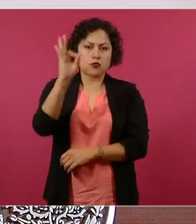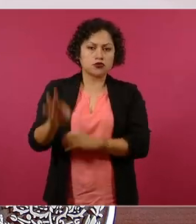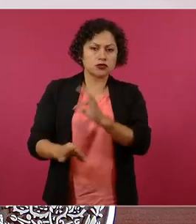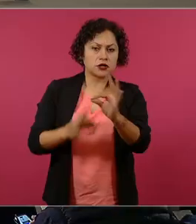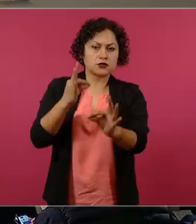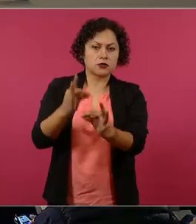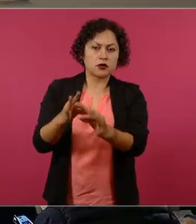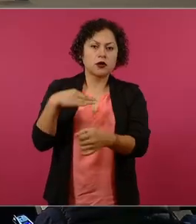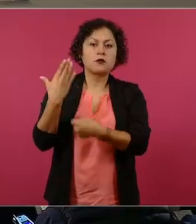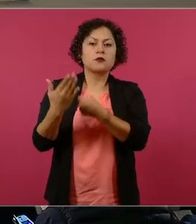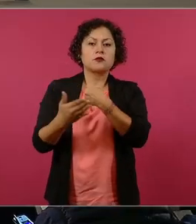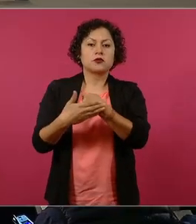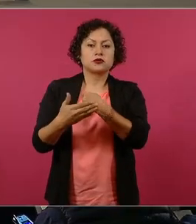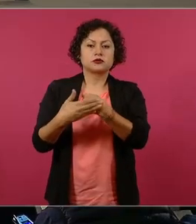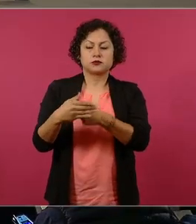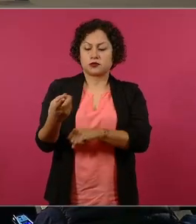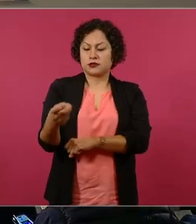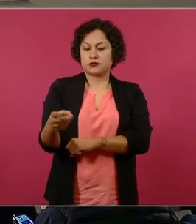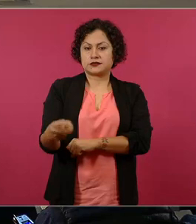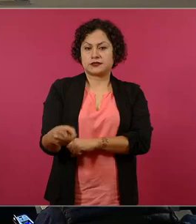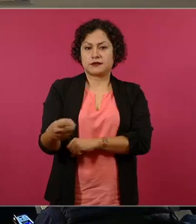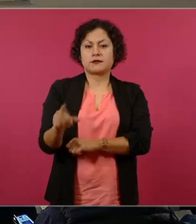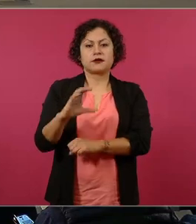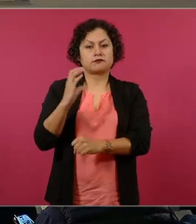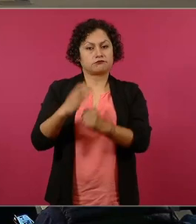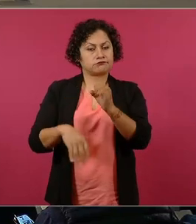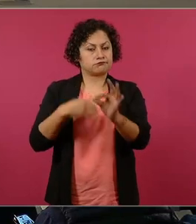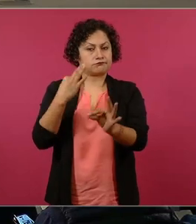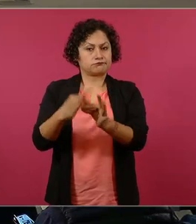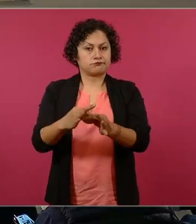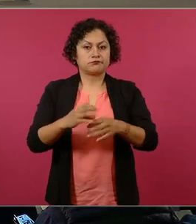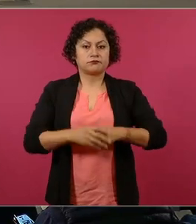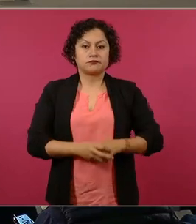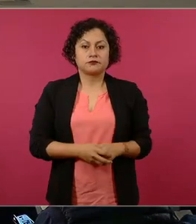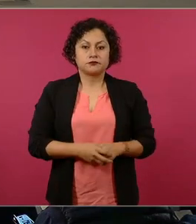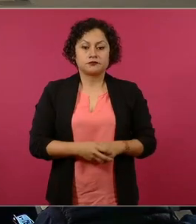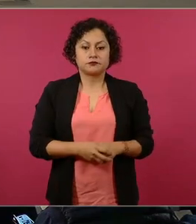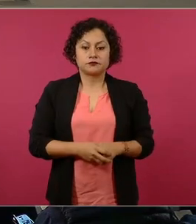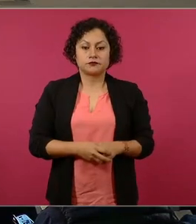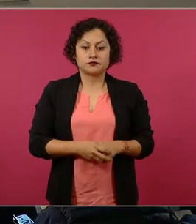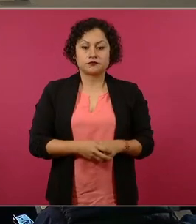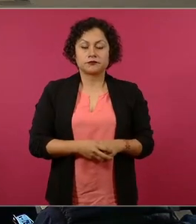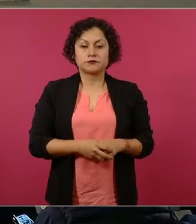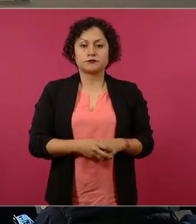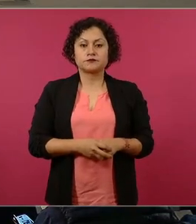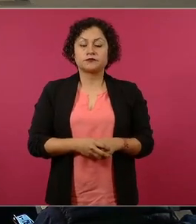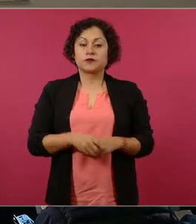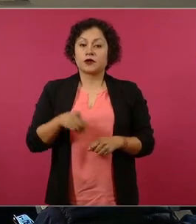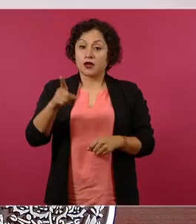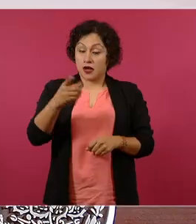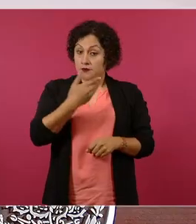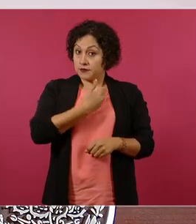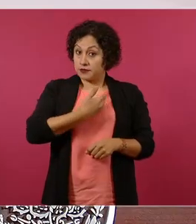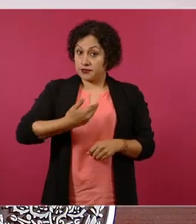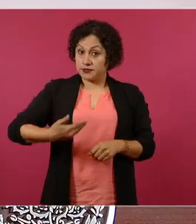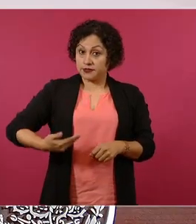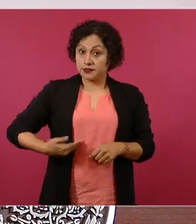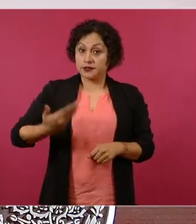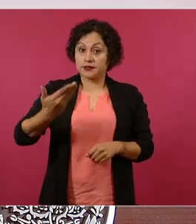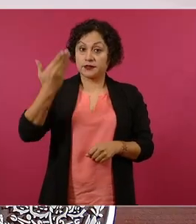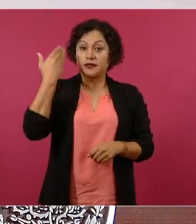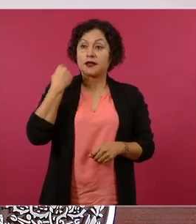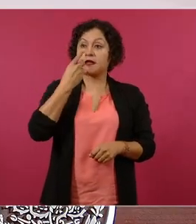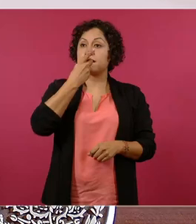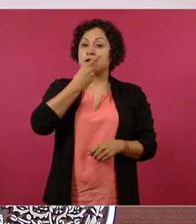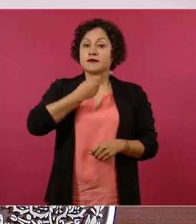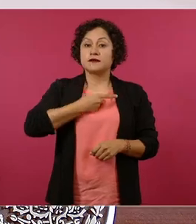25 de septiembre de este año también el presidente nos encargó poder terminar el